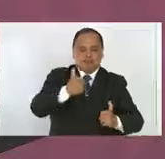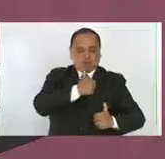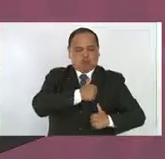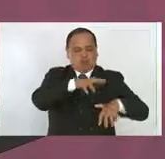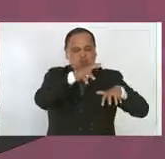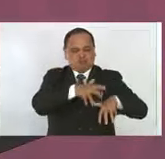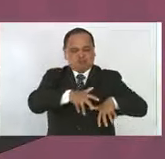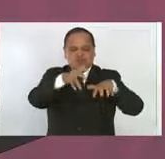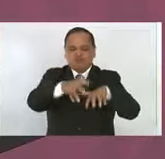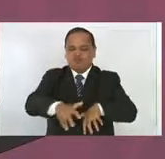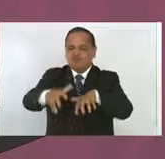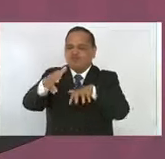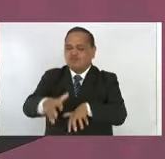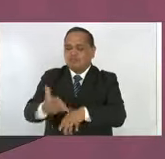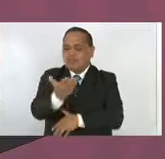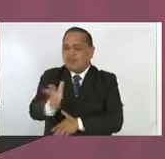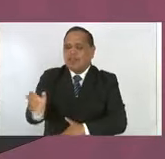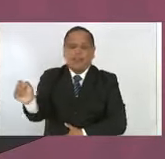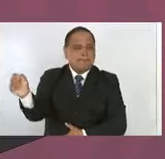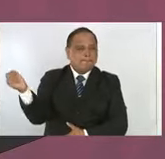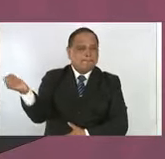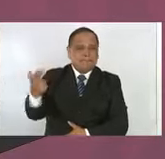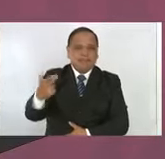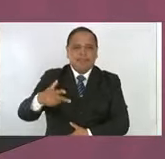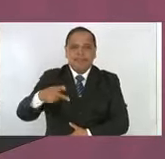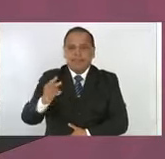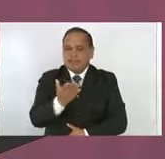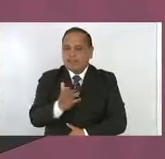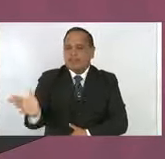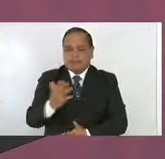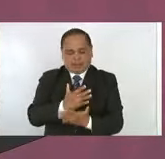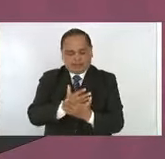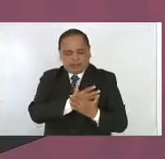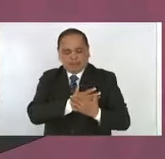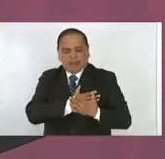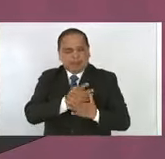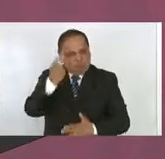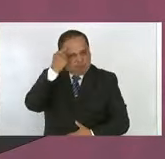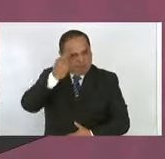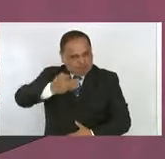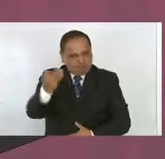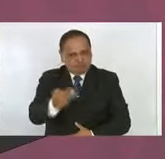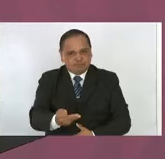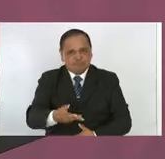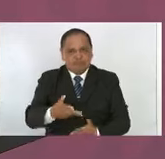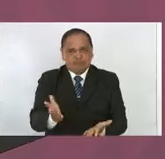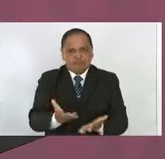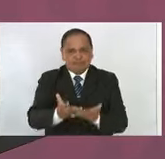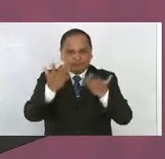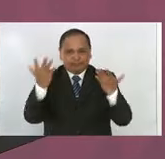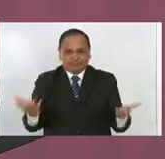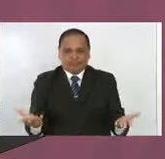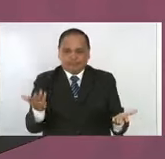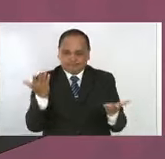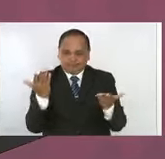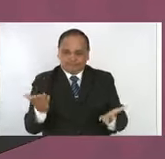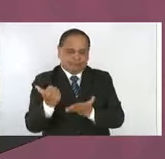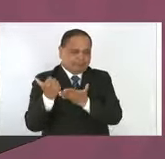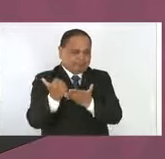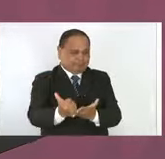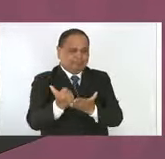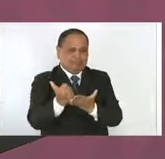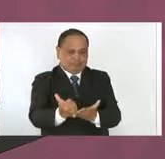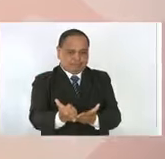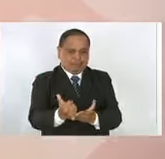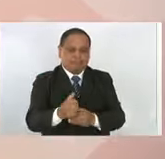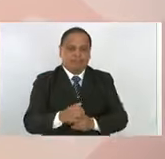dejar su talento, su amor y que escriben un capítulo de solidaridad ejemplar aquí en mi